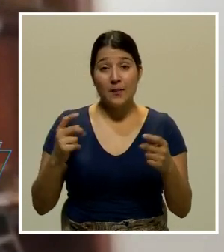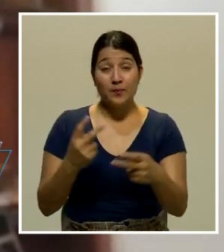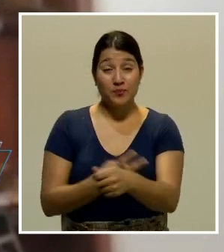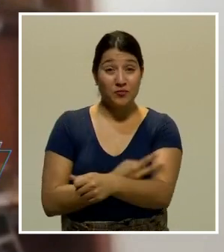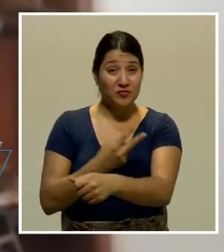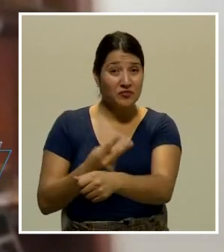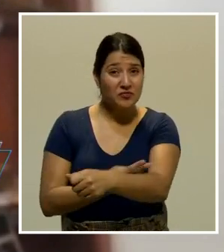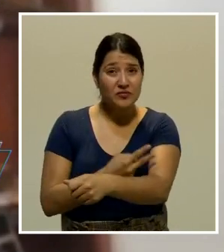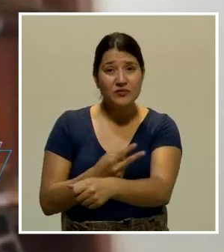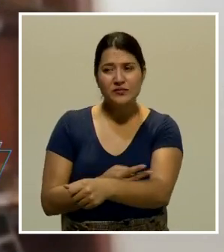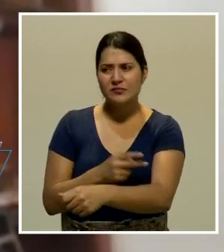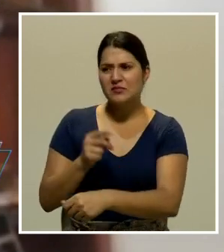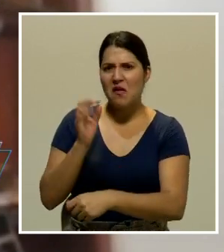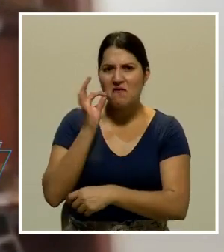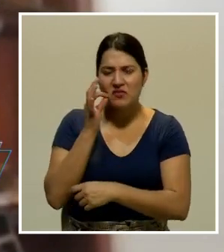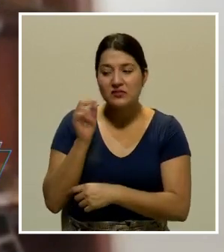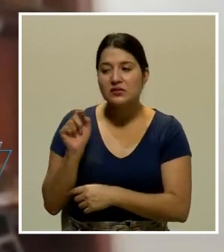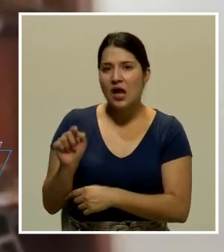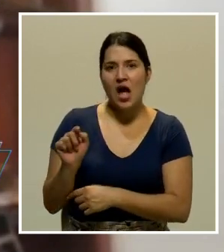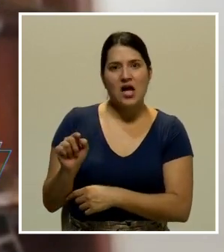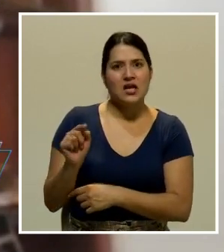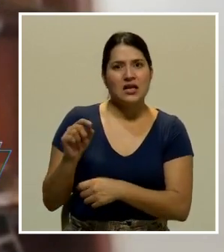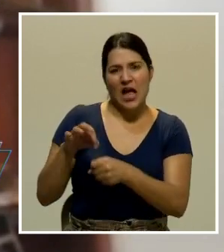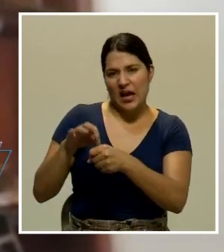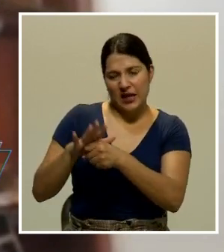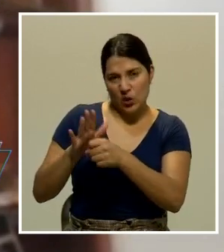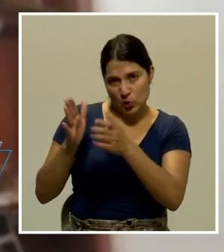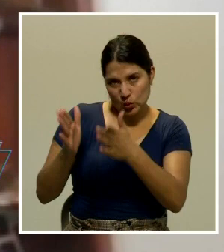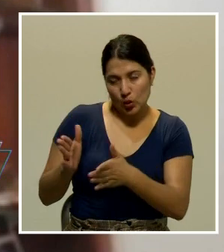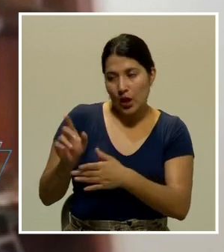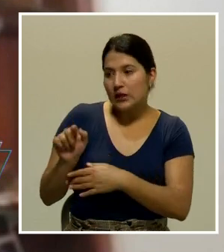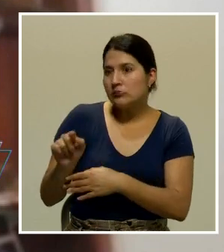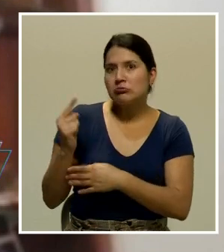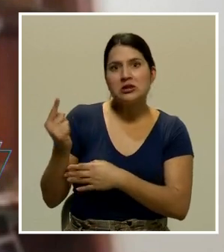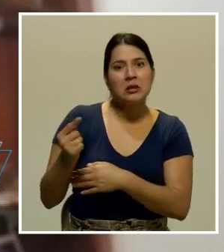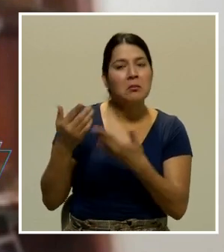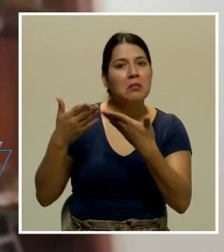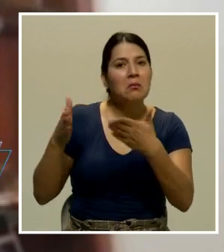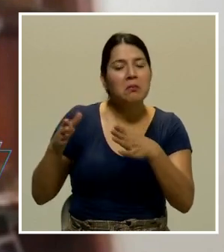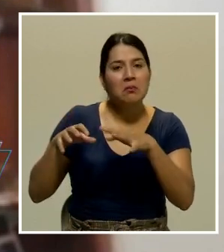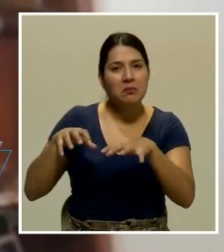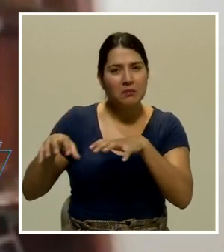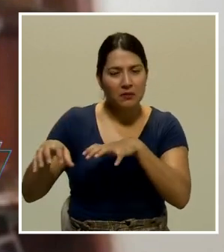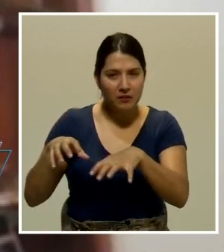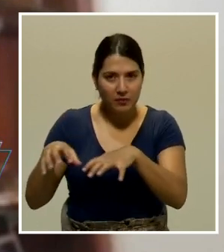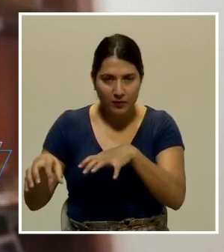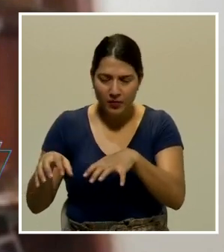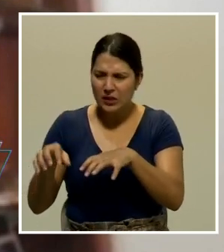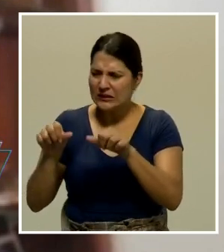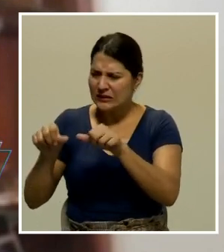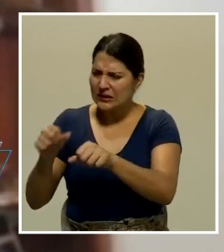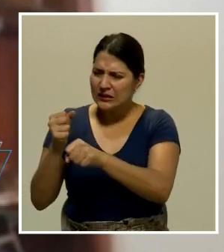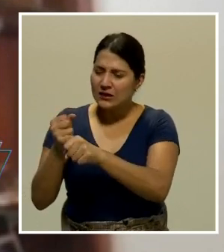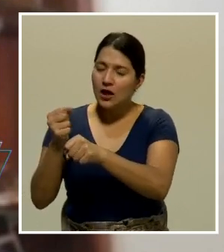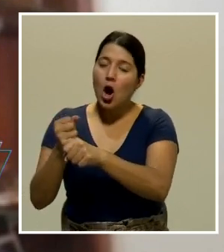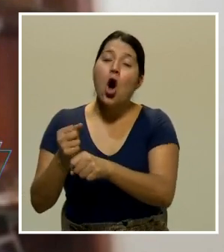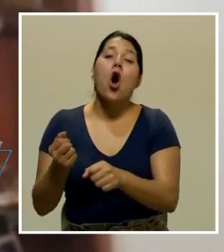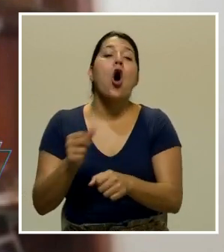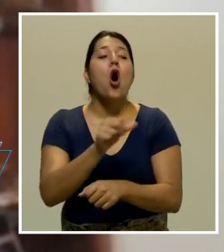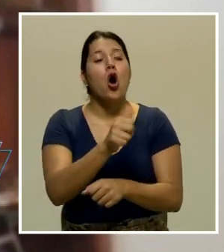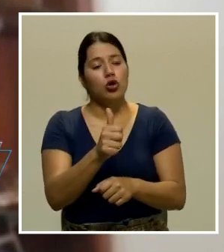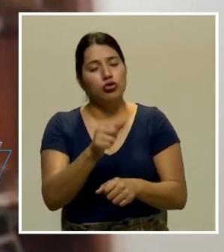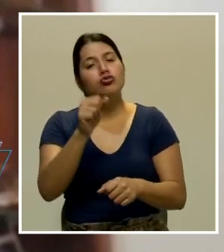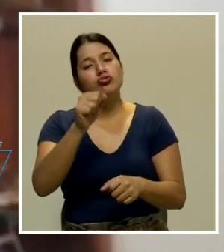hay una serie de sectores que sí están trabajando en este momento. Otros, le reitero, han tenido una afectación